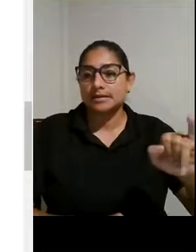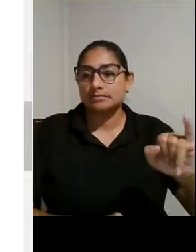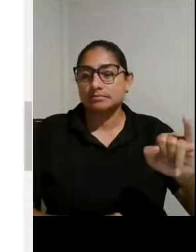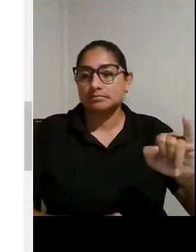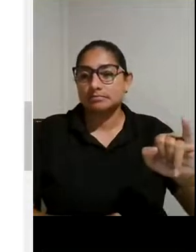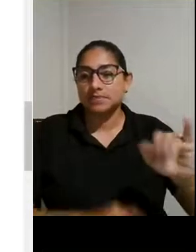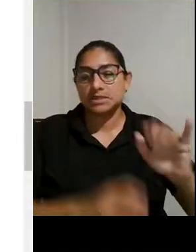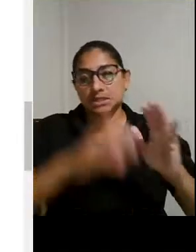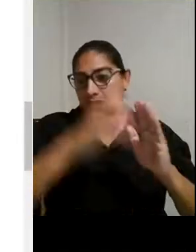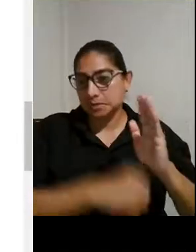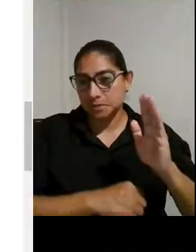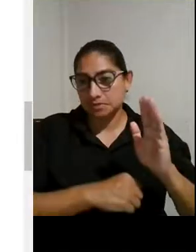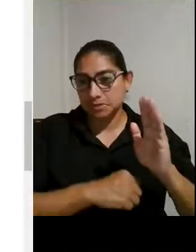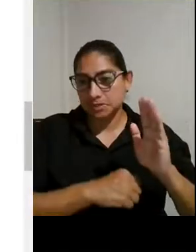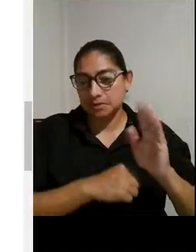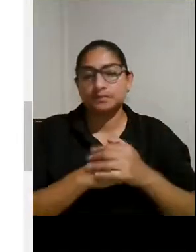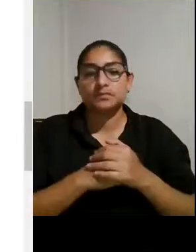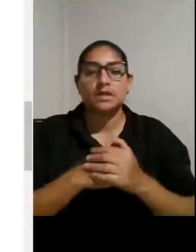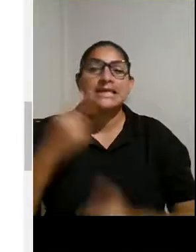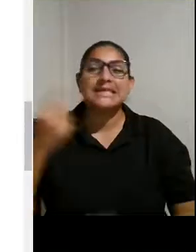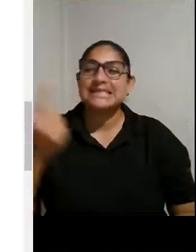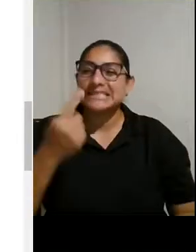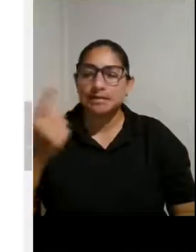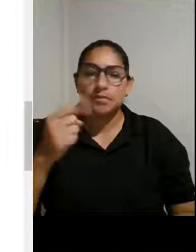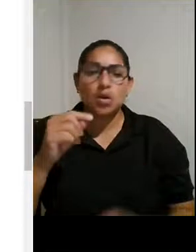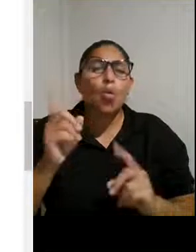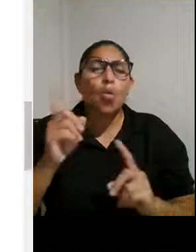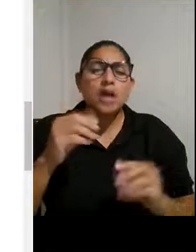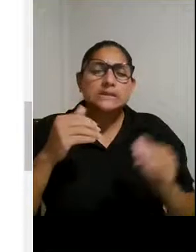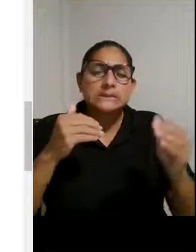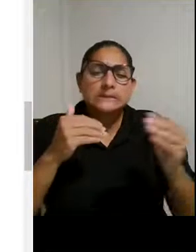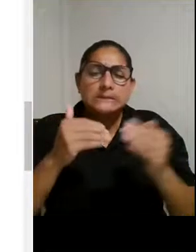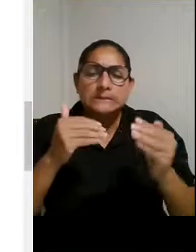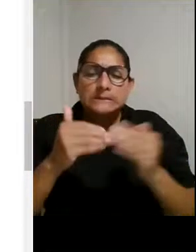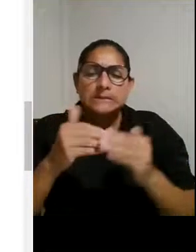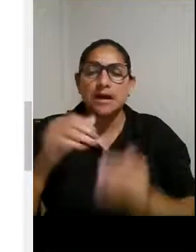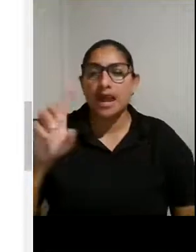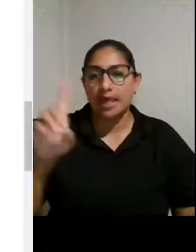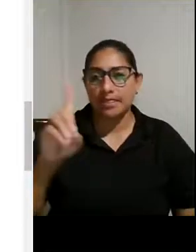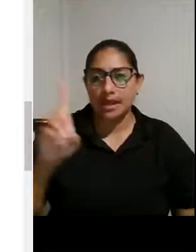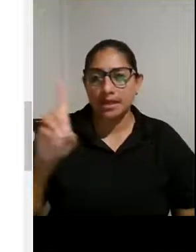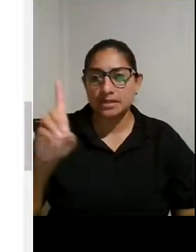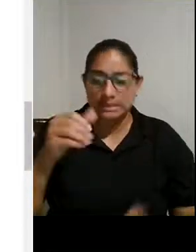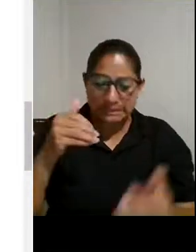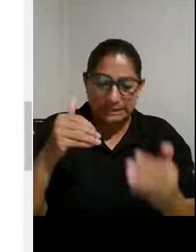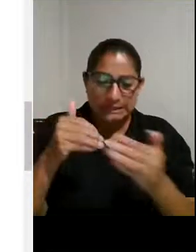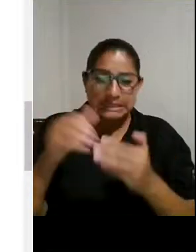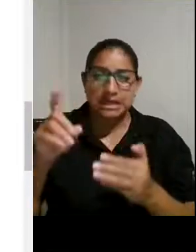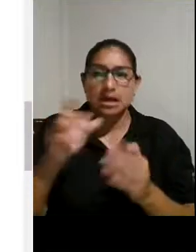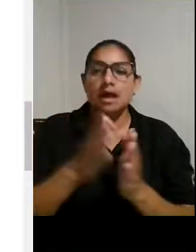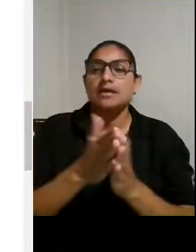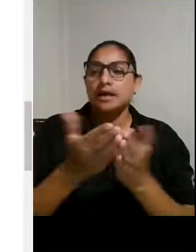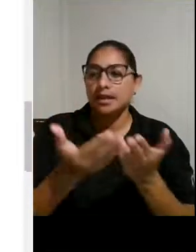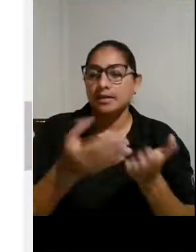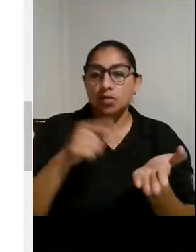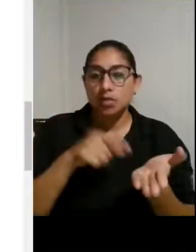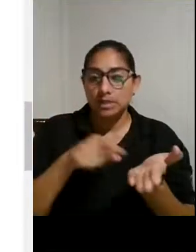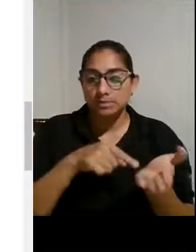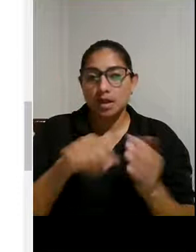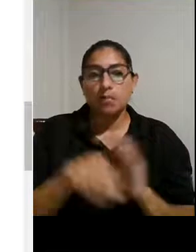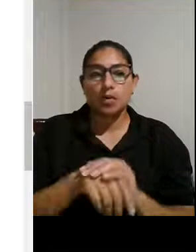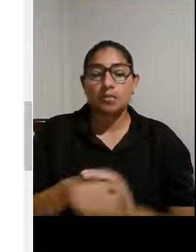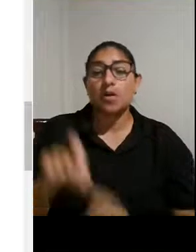¿sí? Siempre se calcula el que está más a la derecha, eso nos lo decía el libro. ¿Qué es este X sub 2?